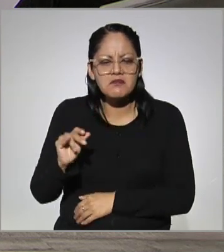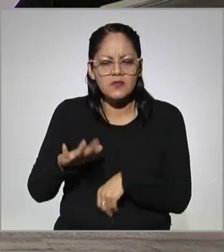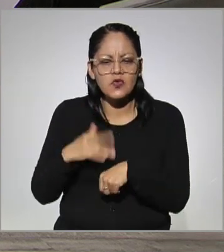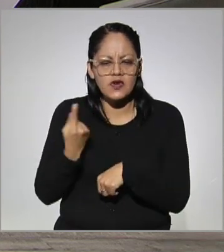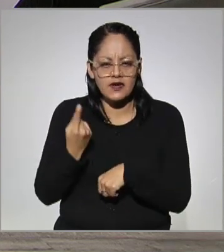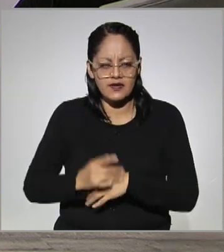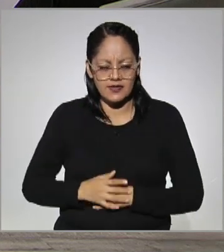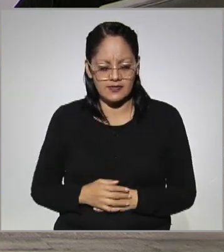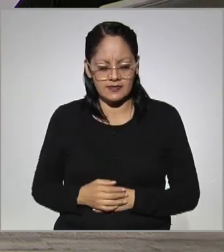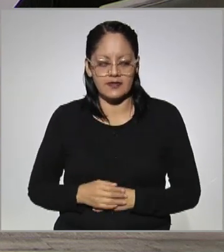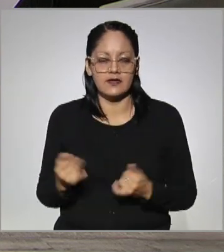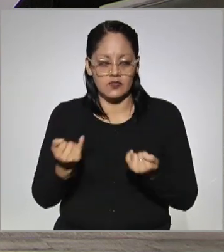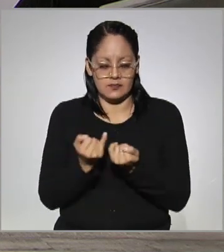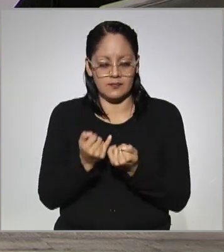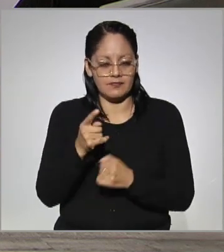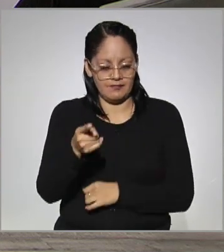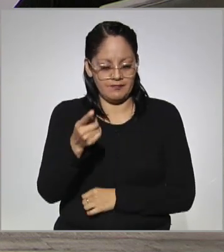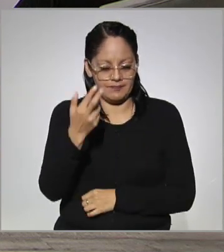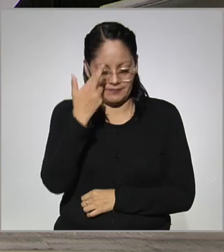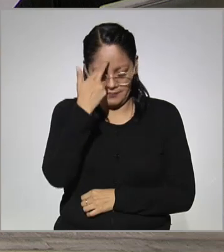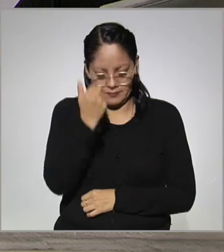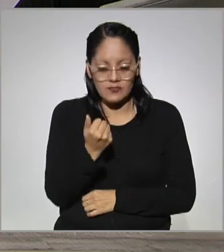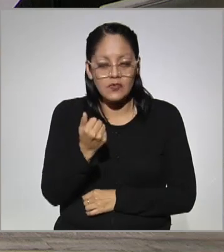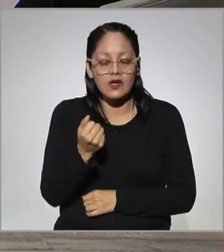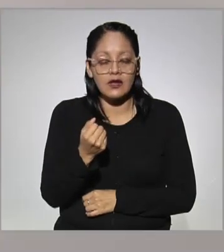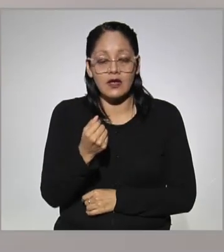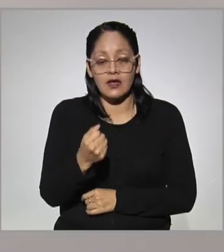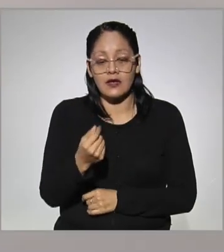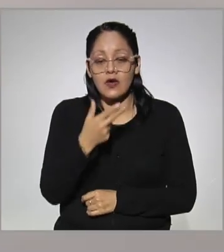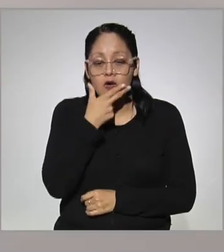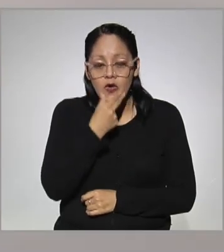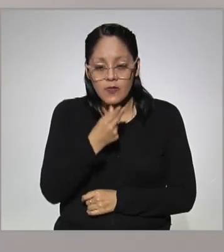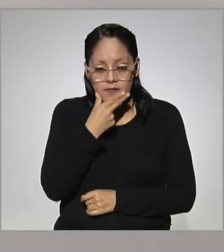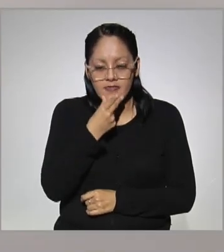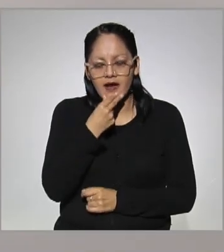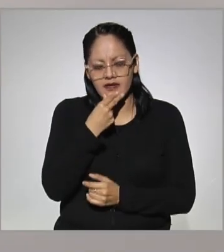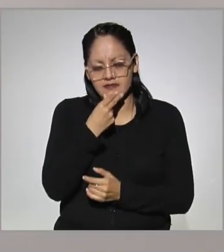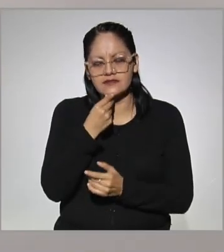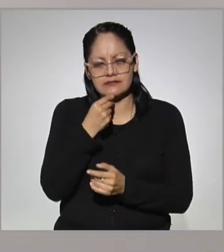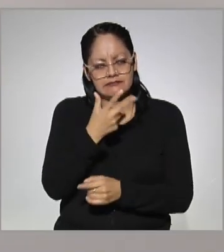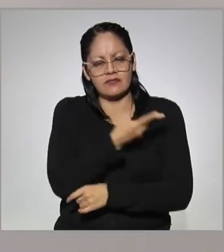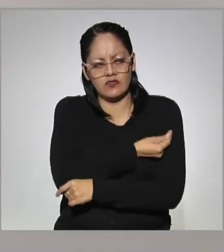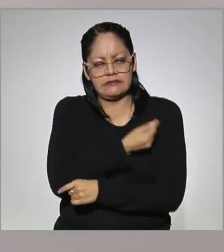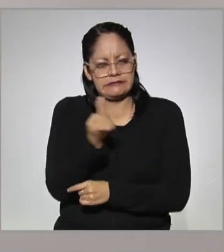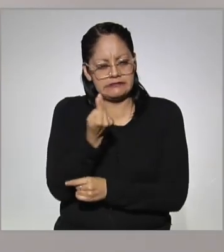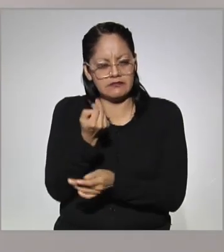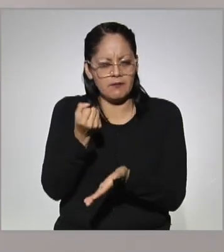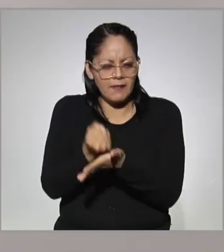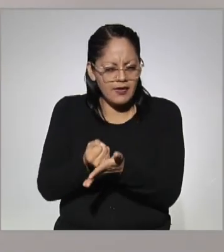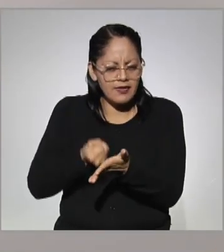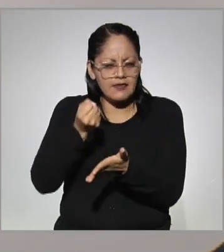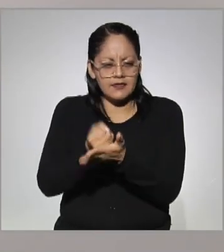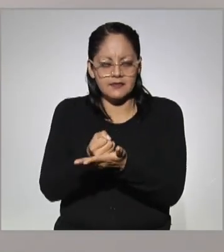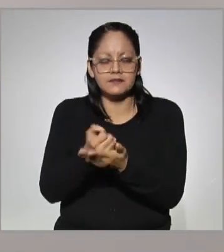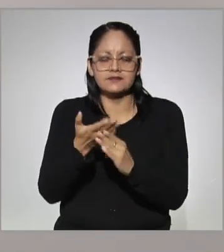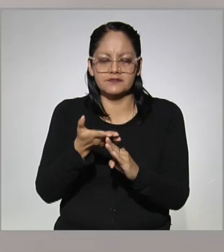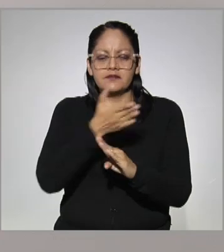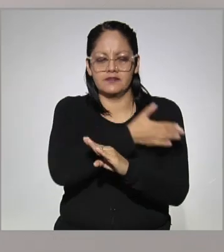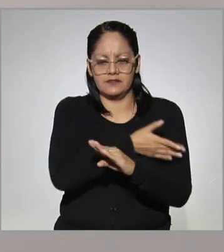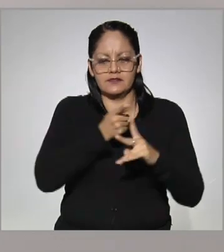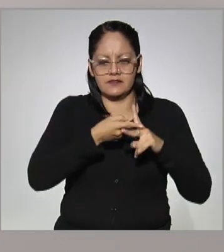algo que se ha insistido es en la vacunación en los varones. Si bien inició la